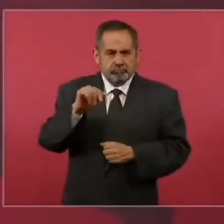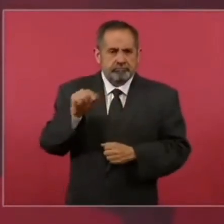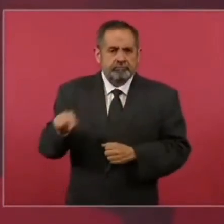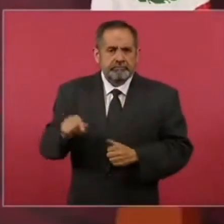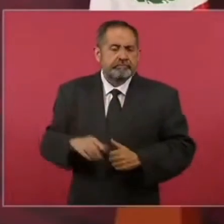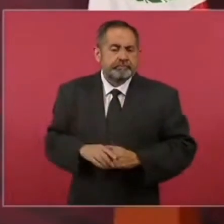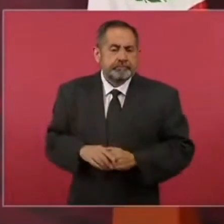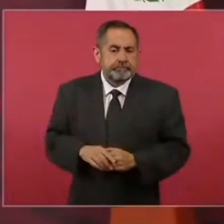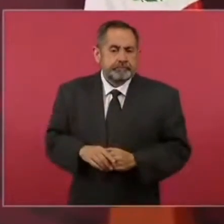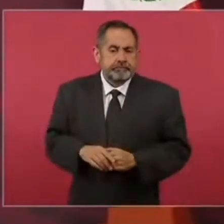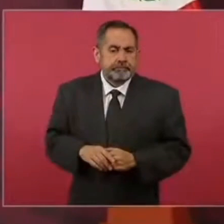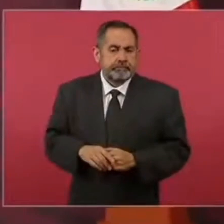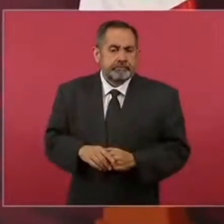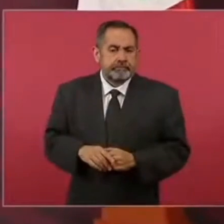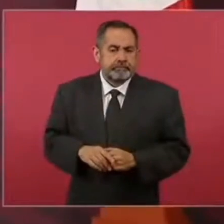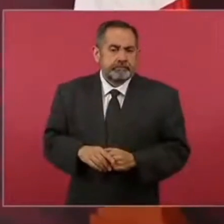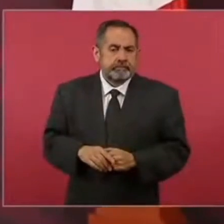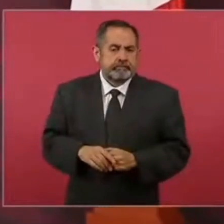Y